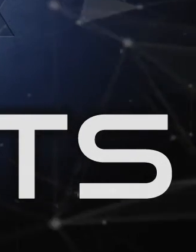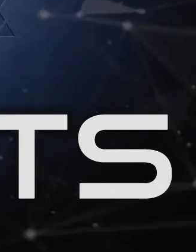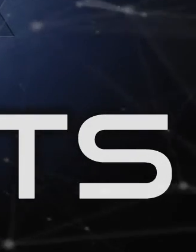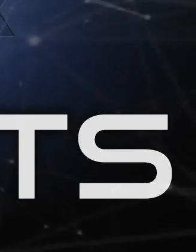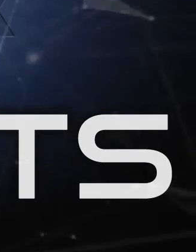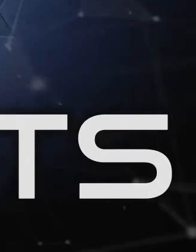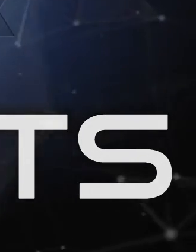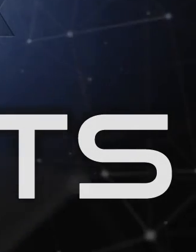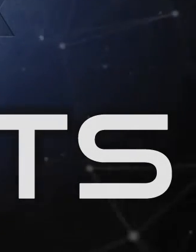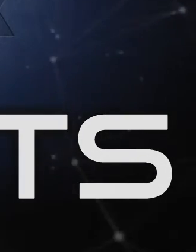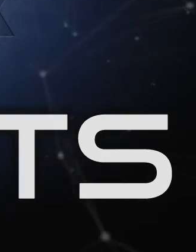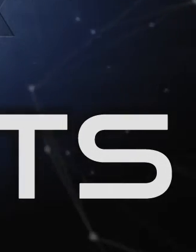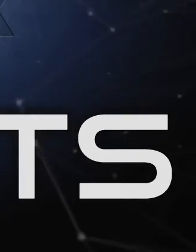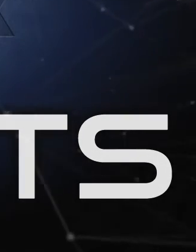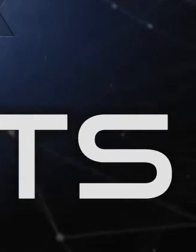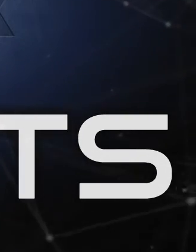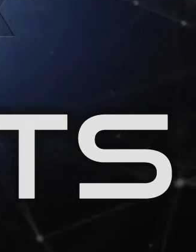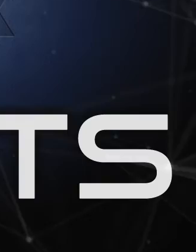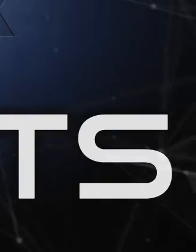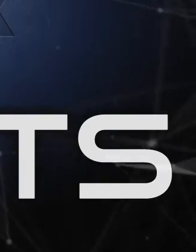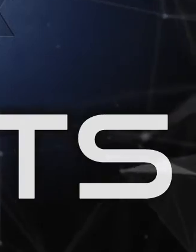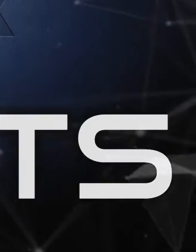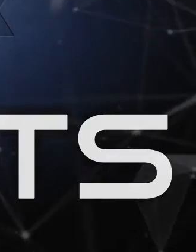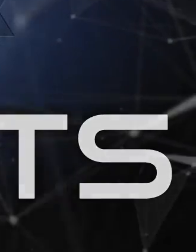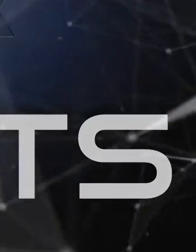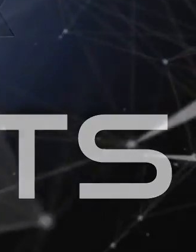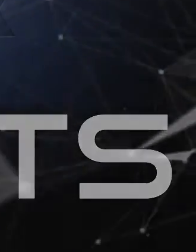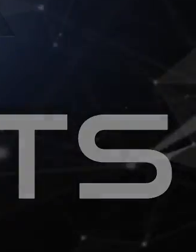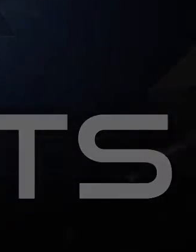El día de hoy, el presidente Andrés Manuel López Obrador.